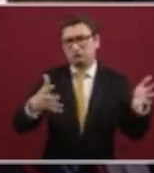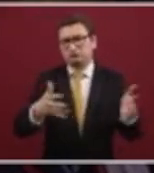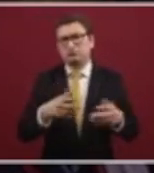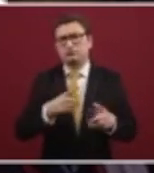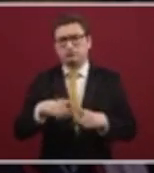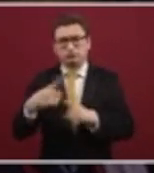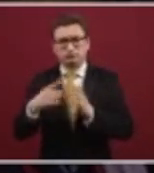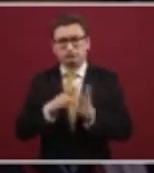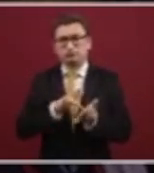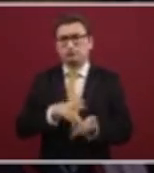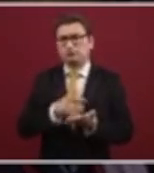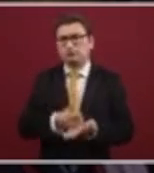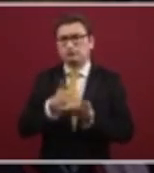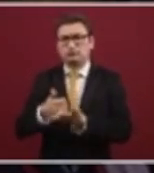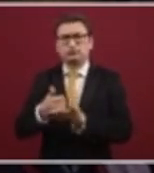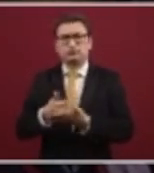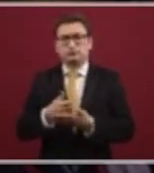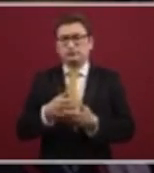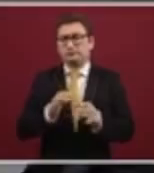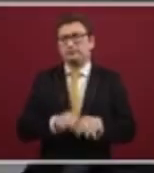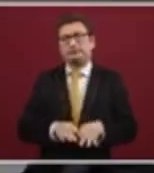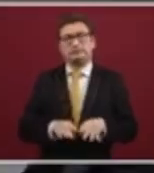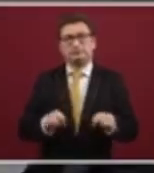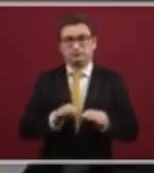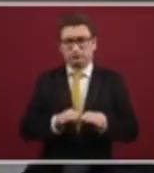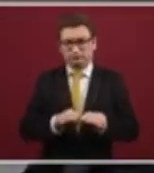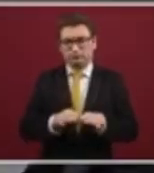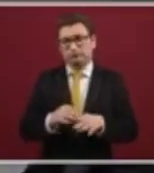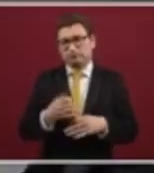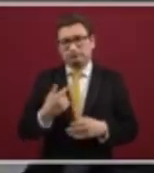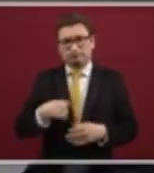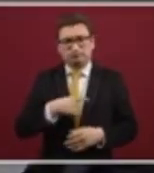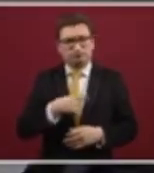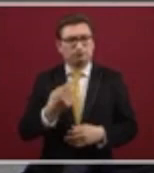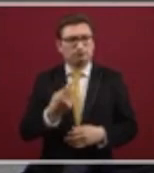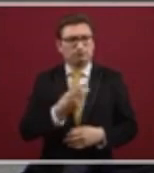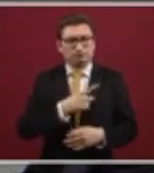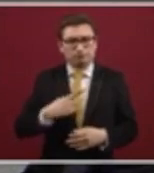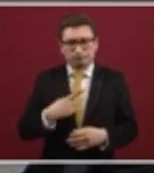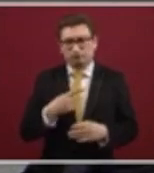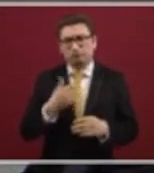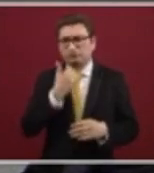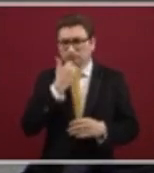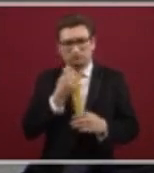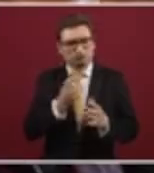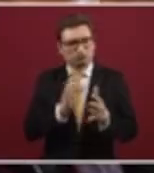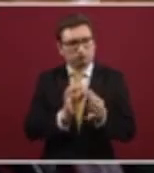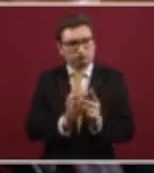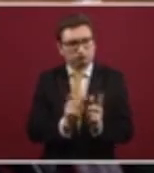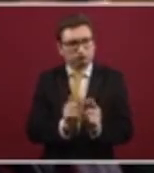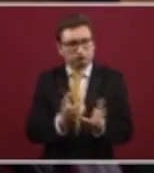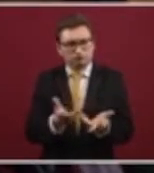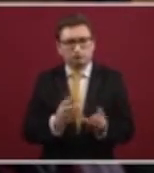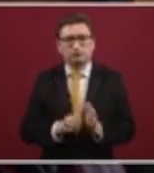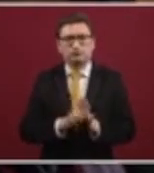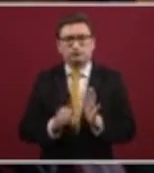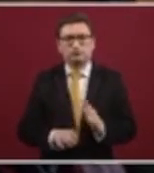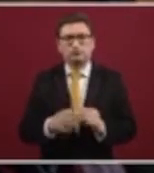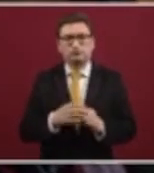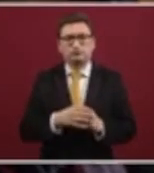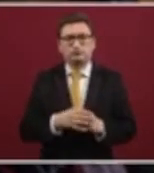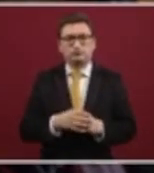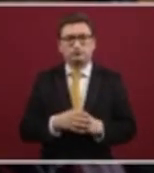insertarlos en las cadenas de valor. Es un requisito indispensable. Se tiene que, permítame un poco coloquial, las